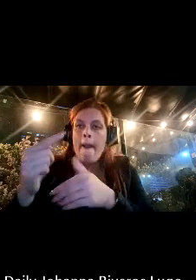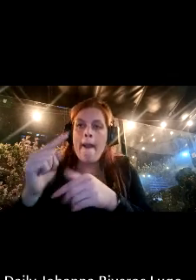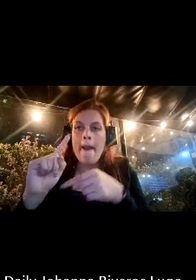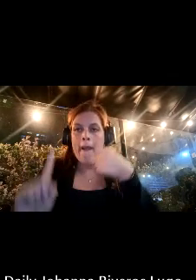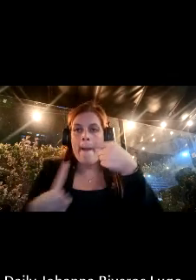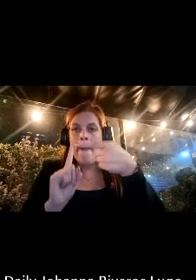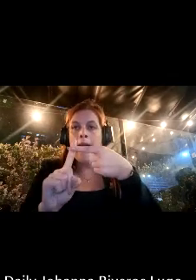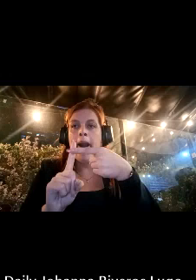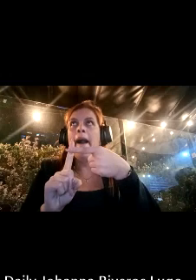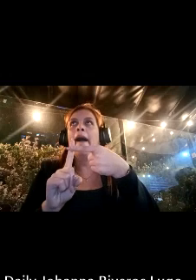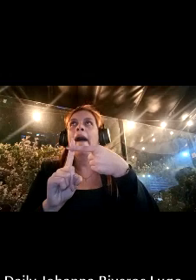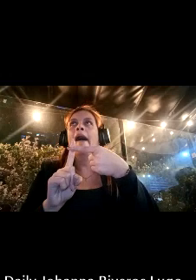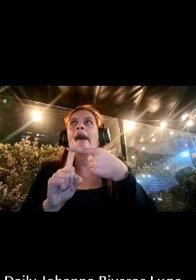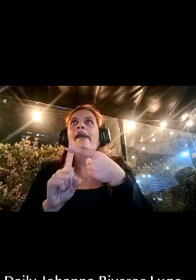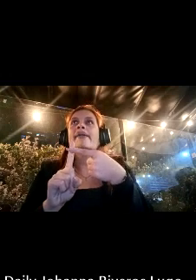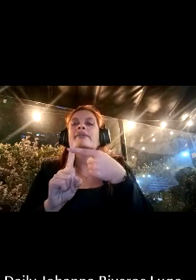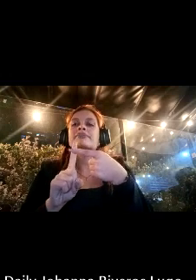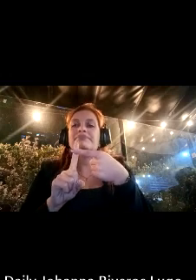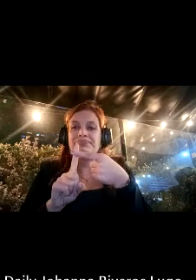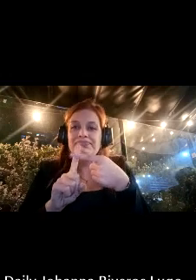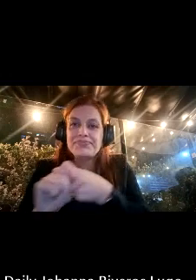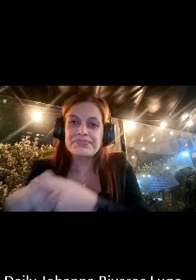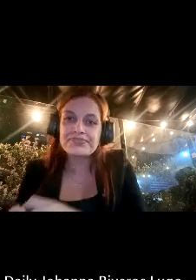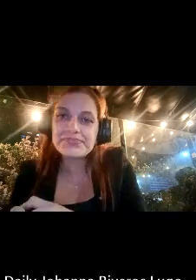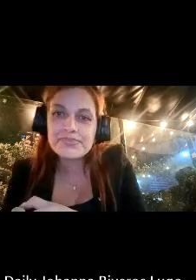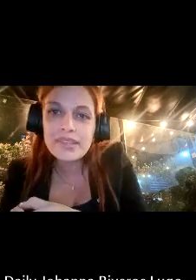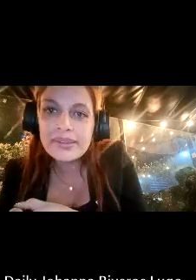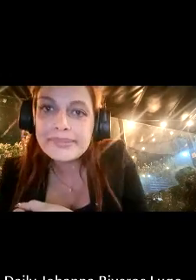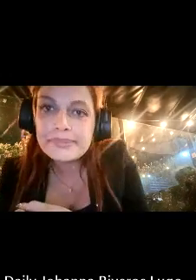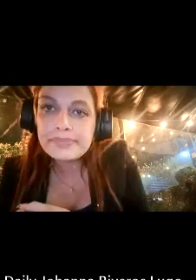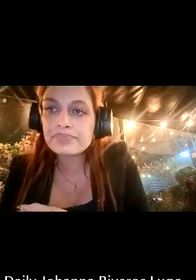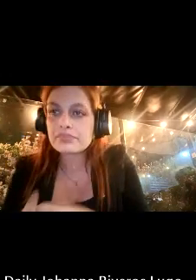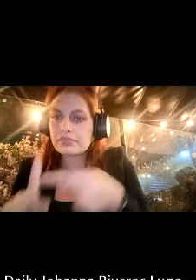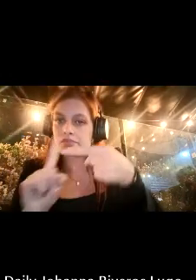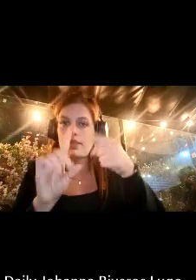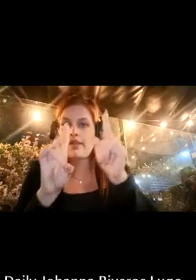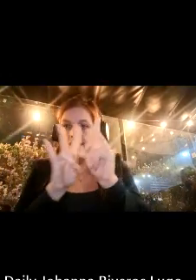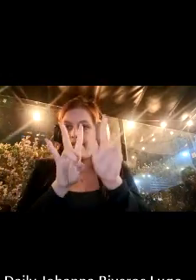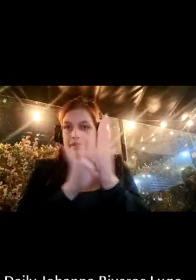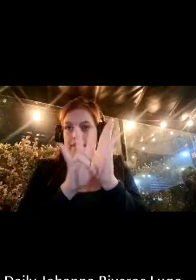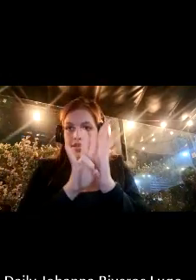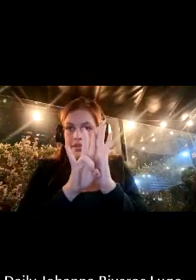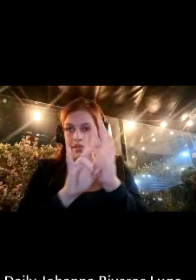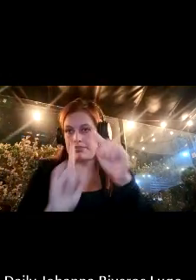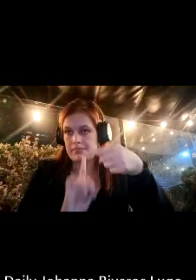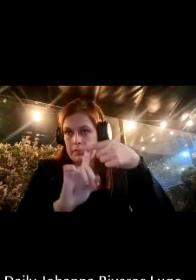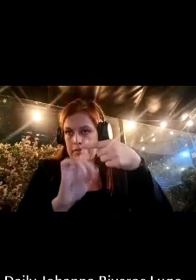la primera evidencia. Entonces, esa primera evidencia eh,